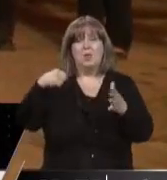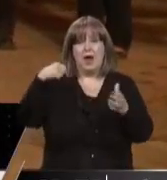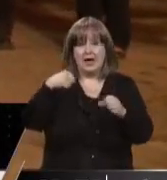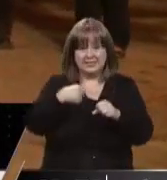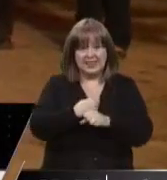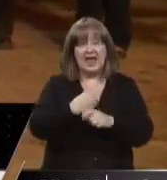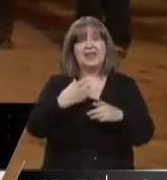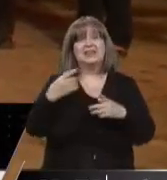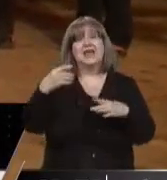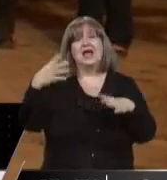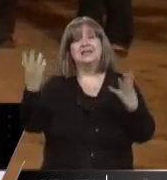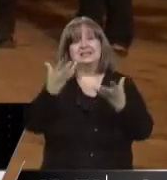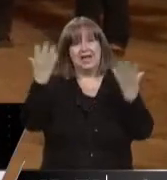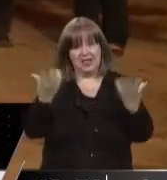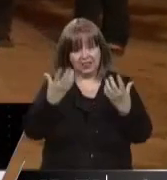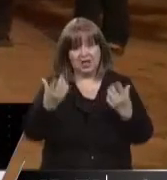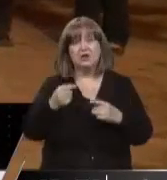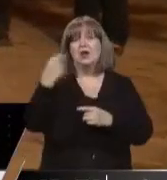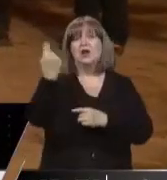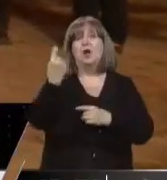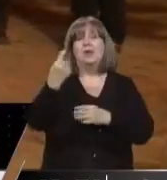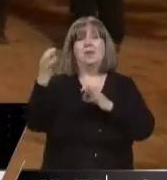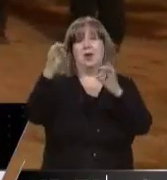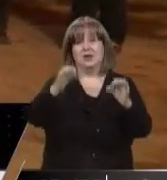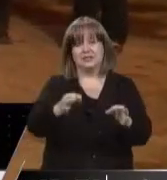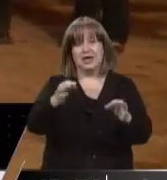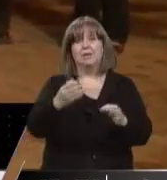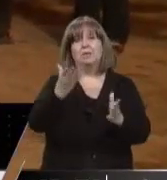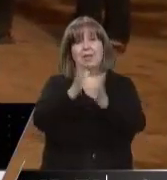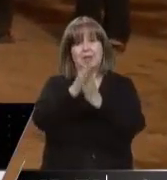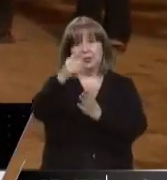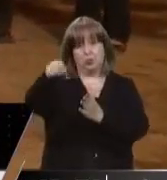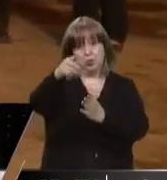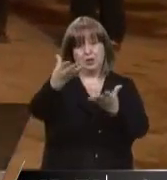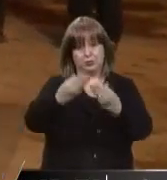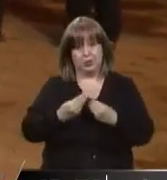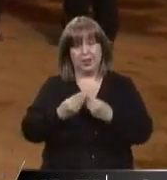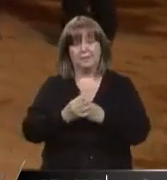un incendio, ellos son los primeros en llegar y ahora están pidiendo tu colaboración.